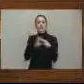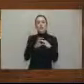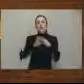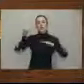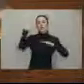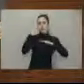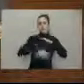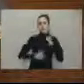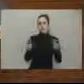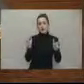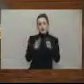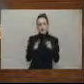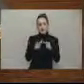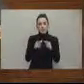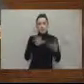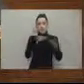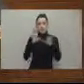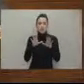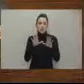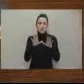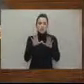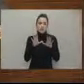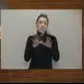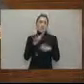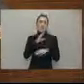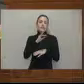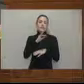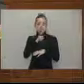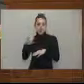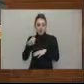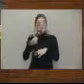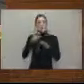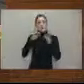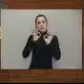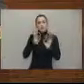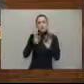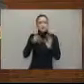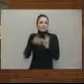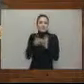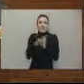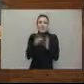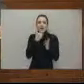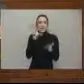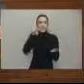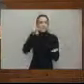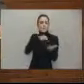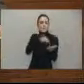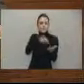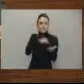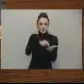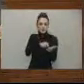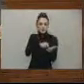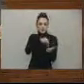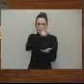del bono 10 del Consorcio de Transportes de Asturias, lo cual viene siendo una reclamación, un objeto de reclamación por parte de todos